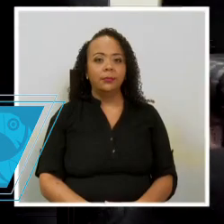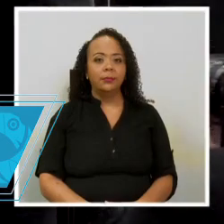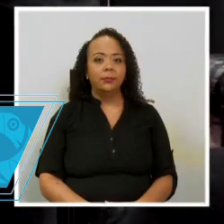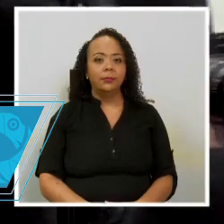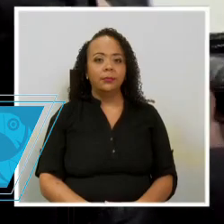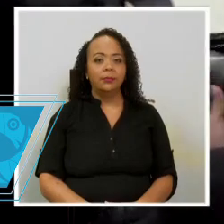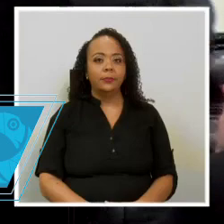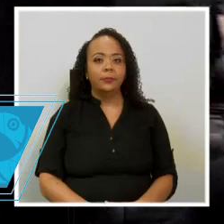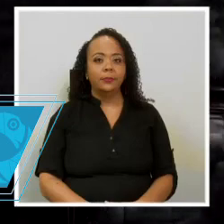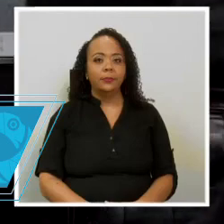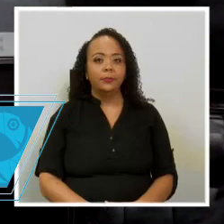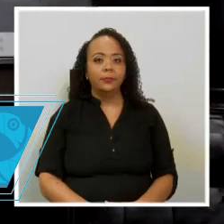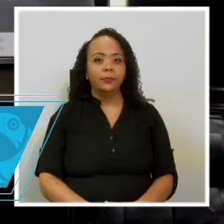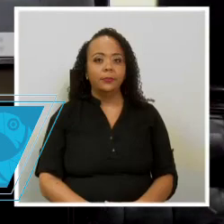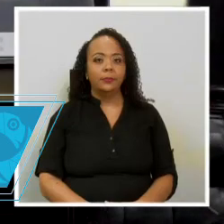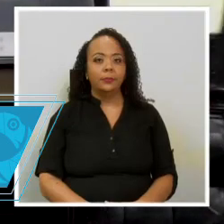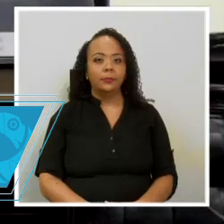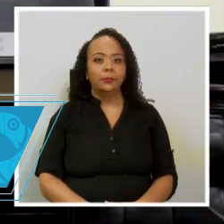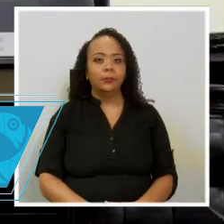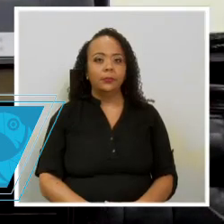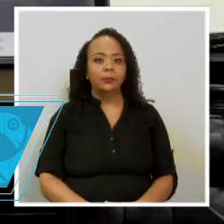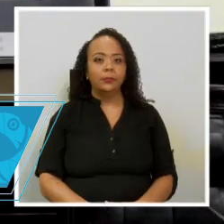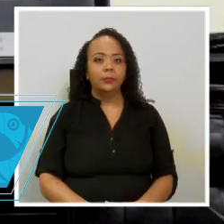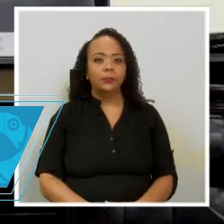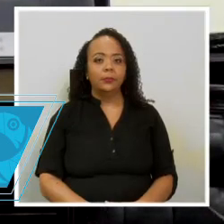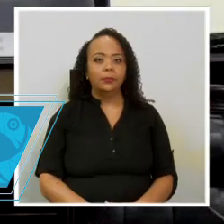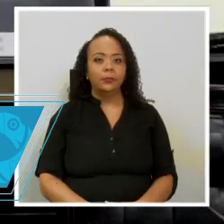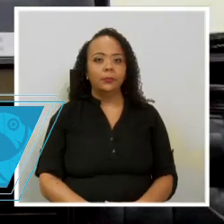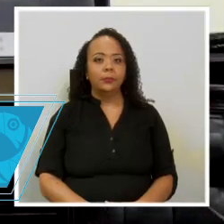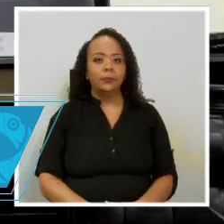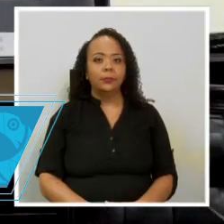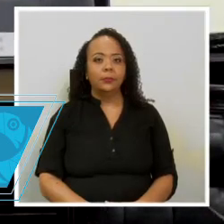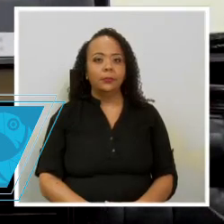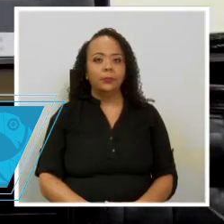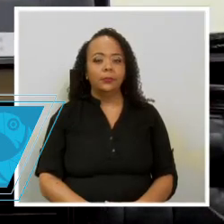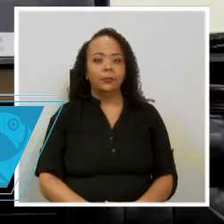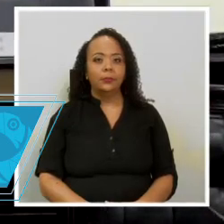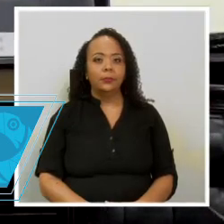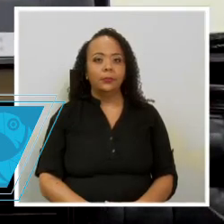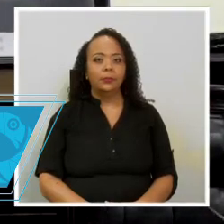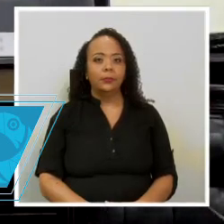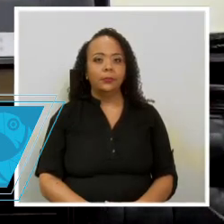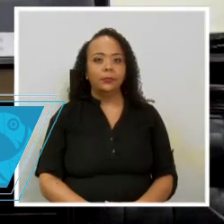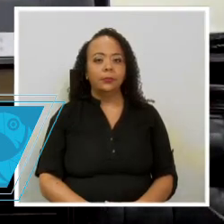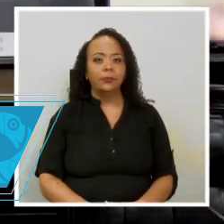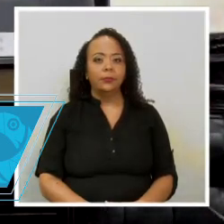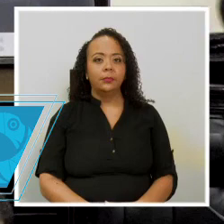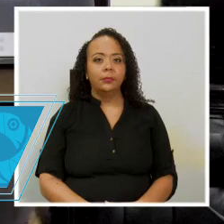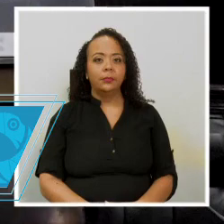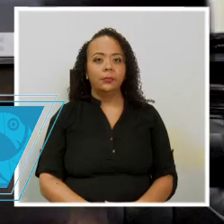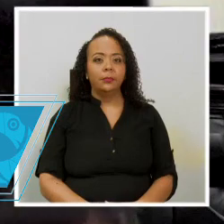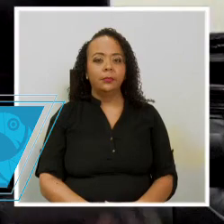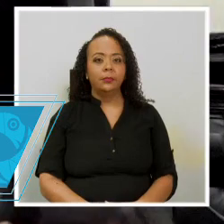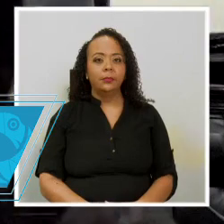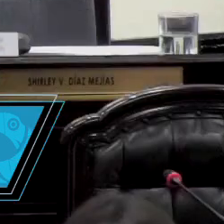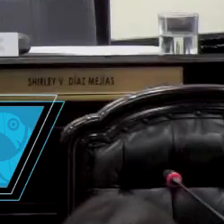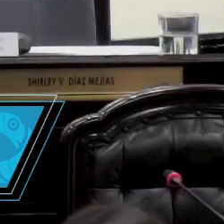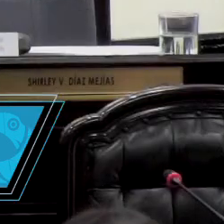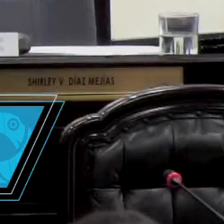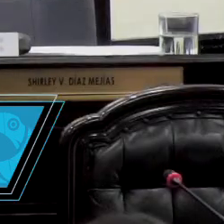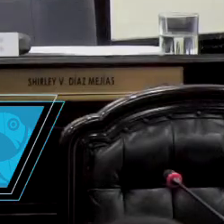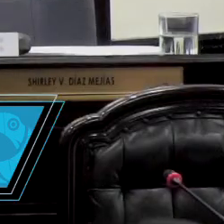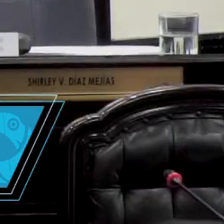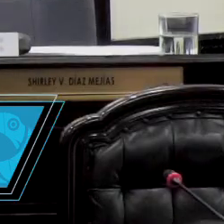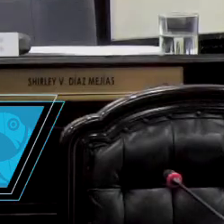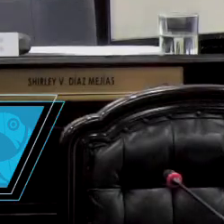que tiene que ver con el tema de género y que tiene que ver con la necesidad de una persona que... Paridad de